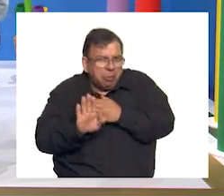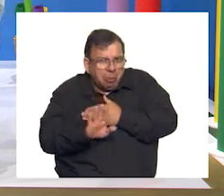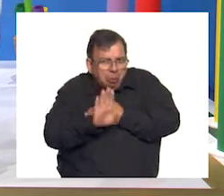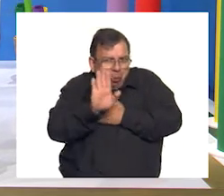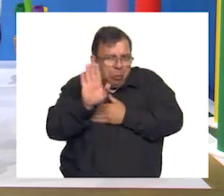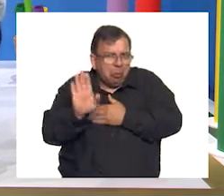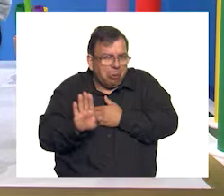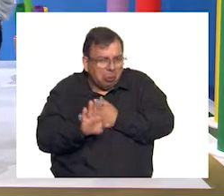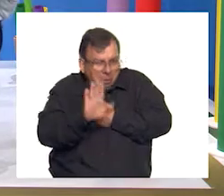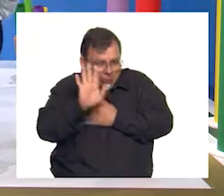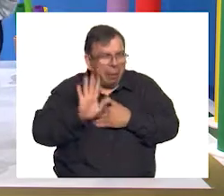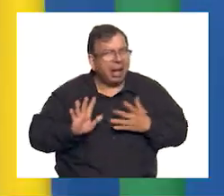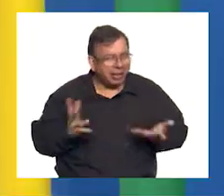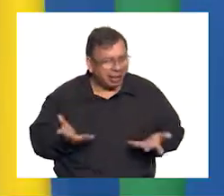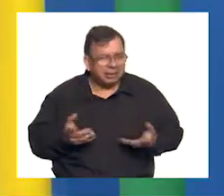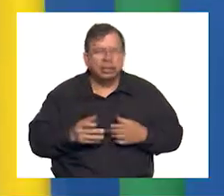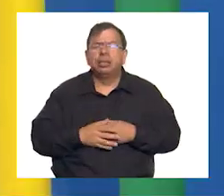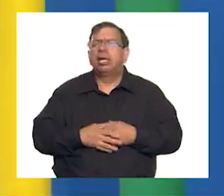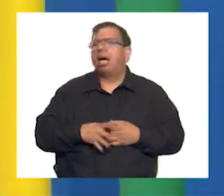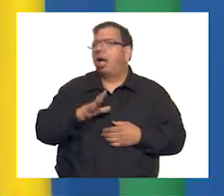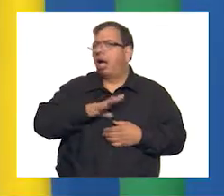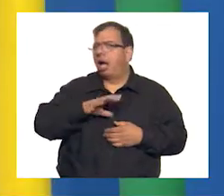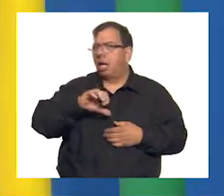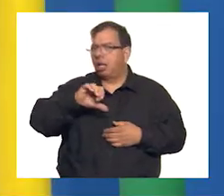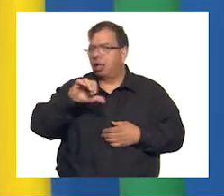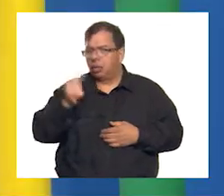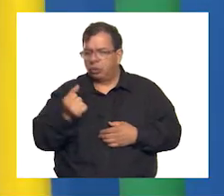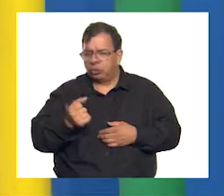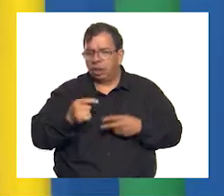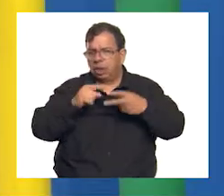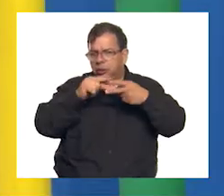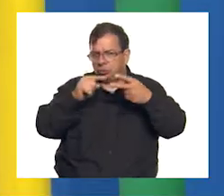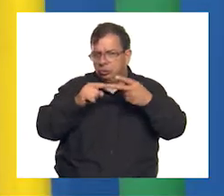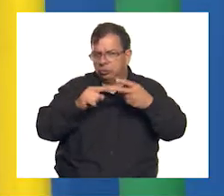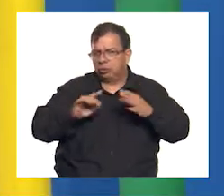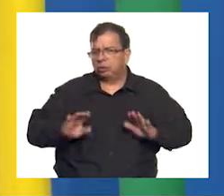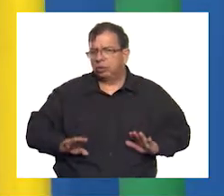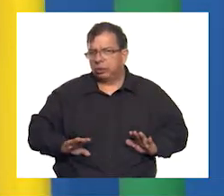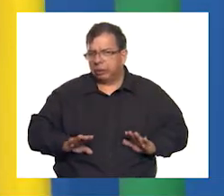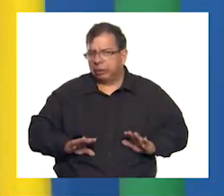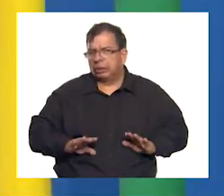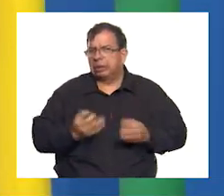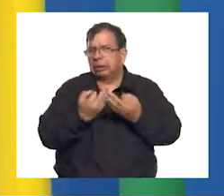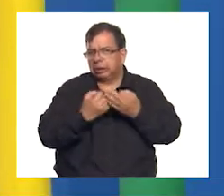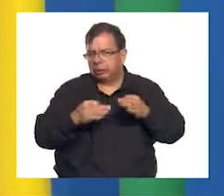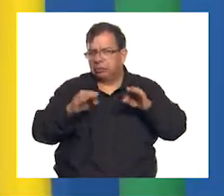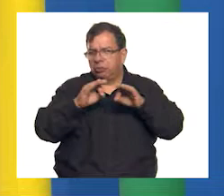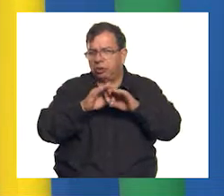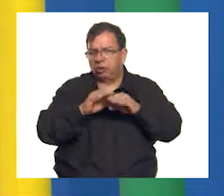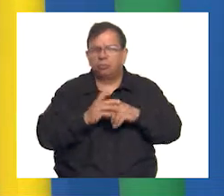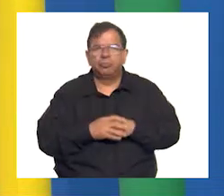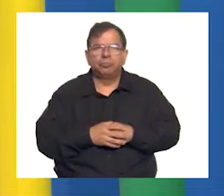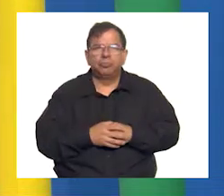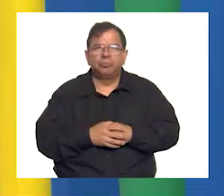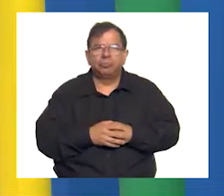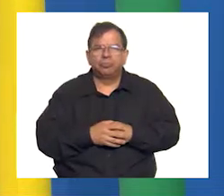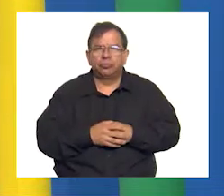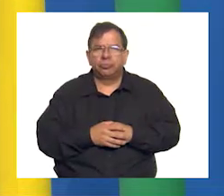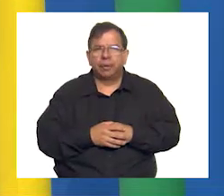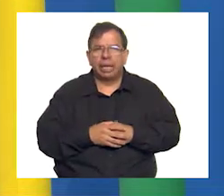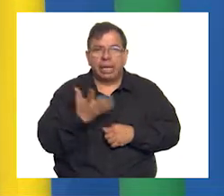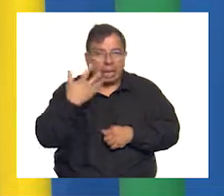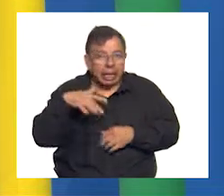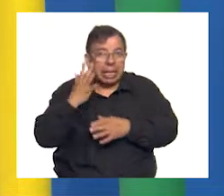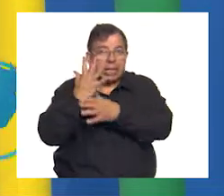sobrenatural. Exacto. Pero hay otras dos características de las leyendas que me parecen importantes. Una es que las